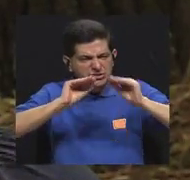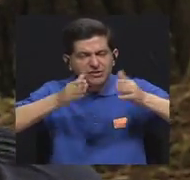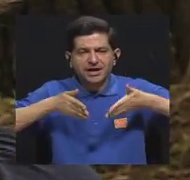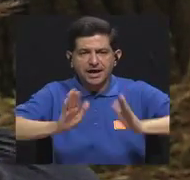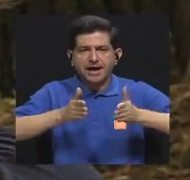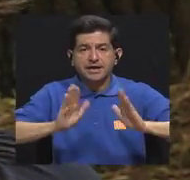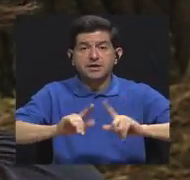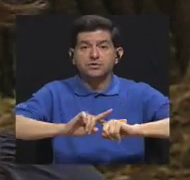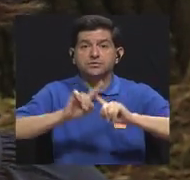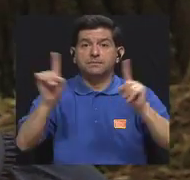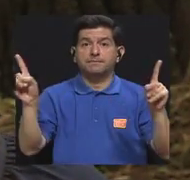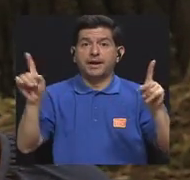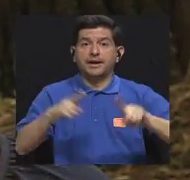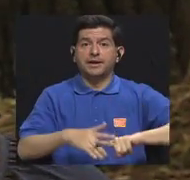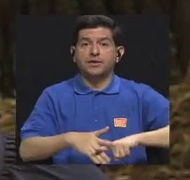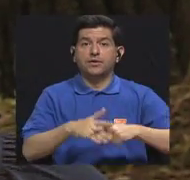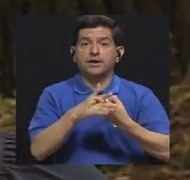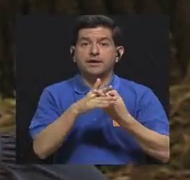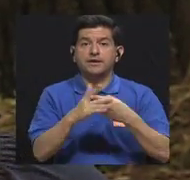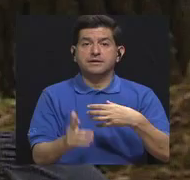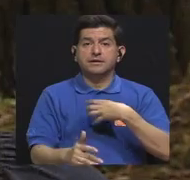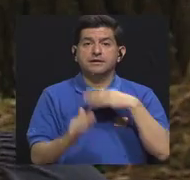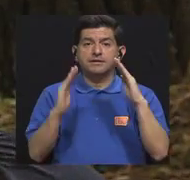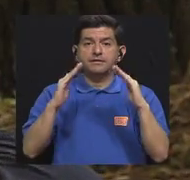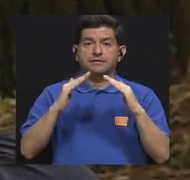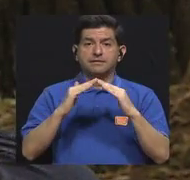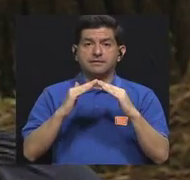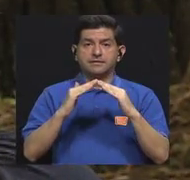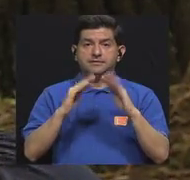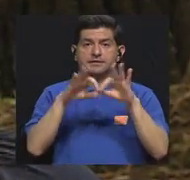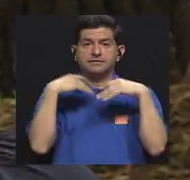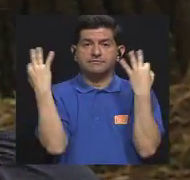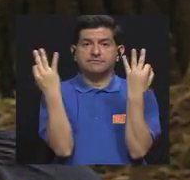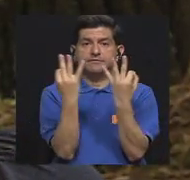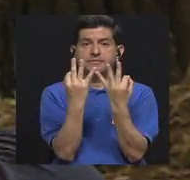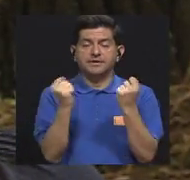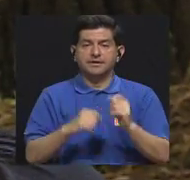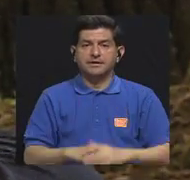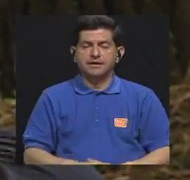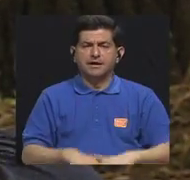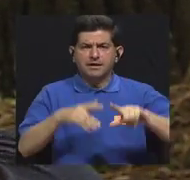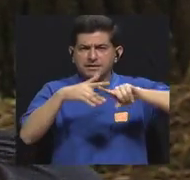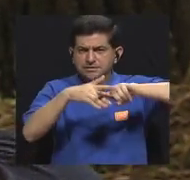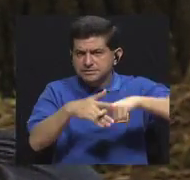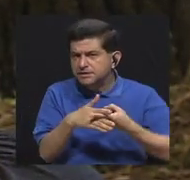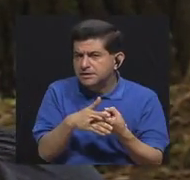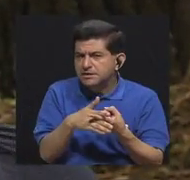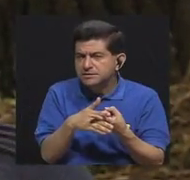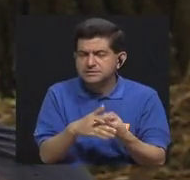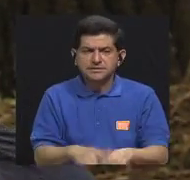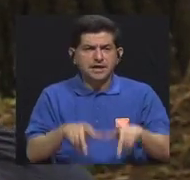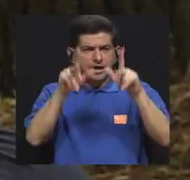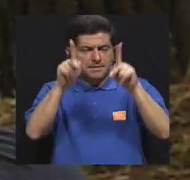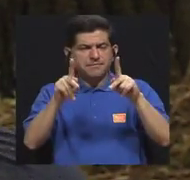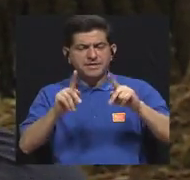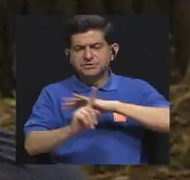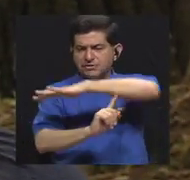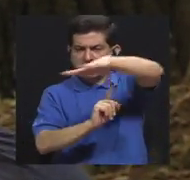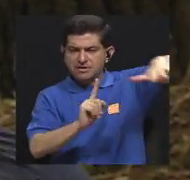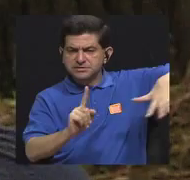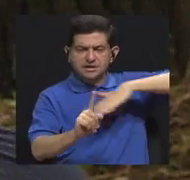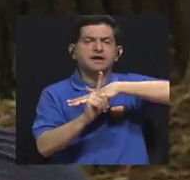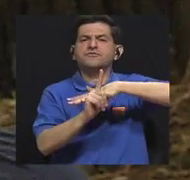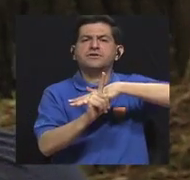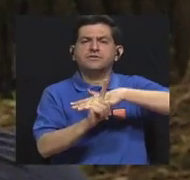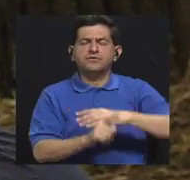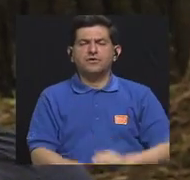hijos. Pero esto tiene que nacer desde nuestras casas, desde nuestra familia, de empezar por los que estamos alrededor.